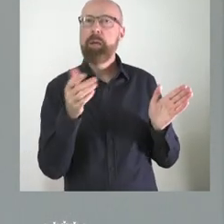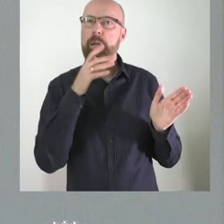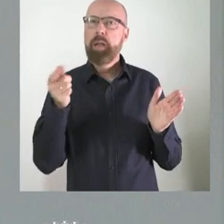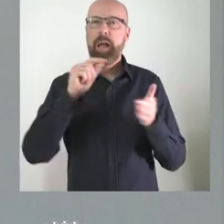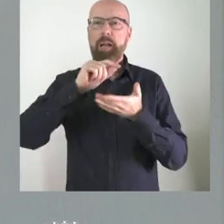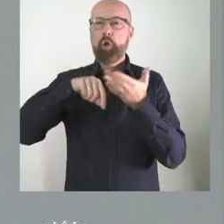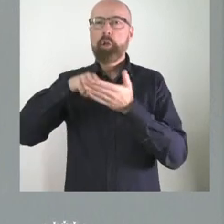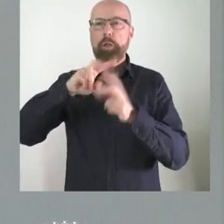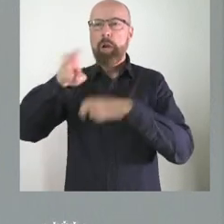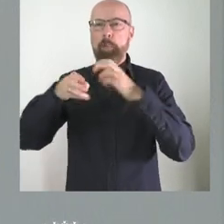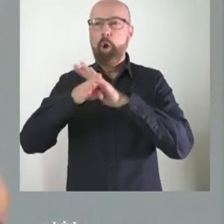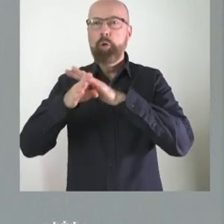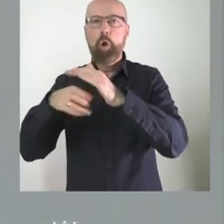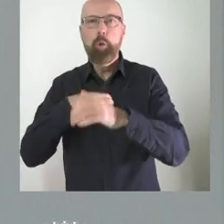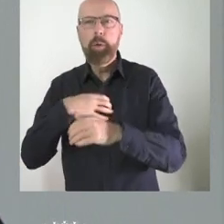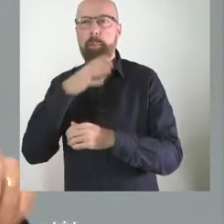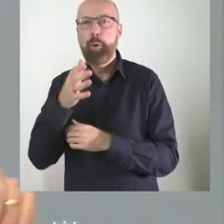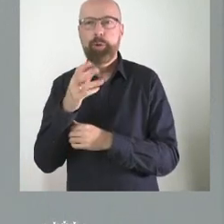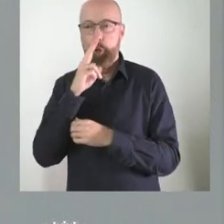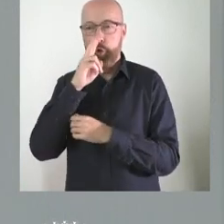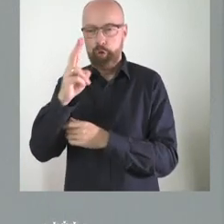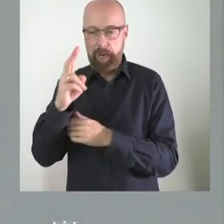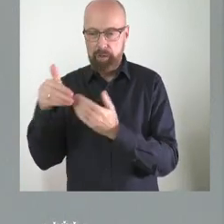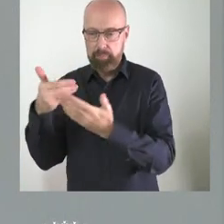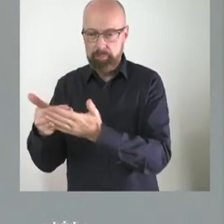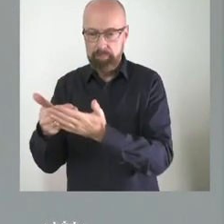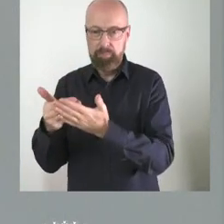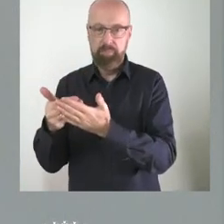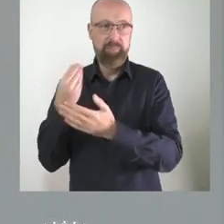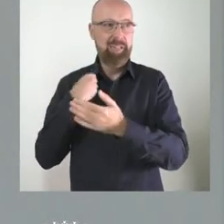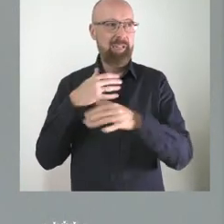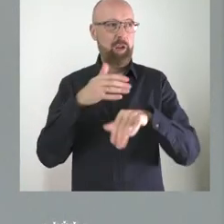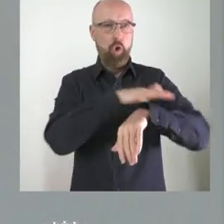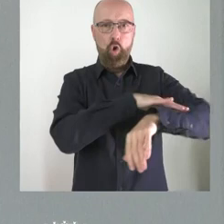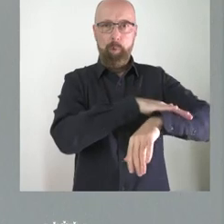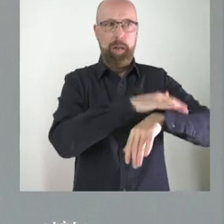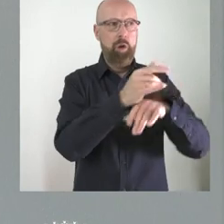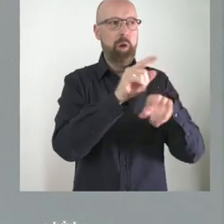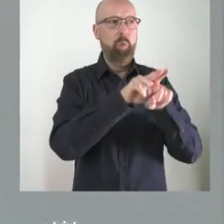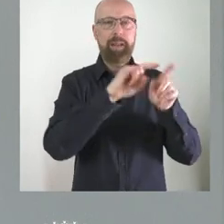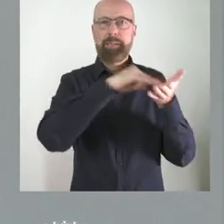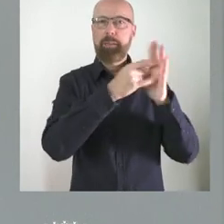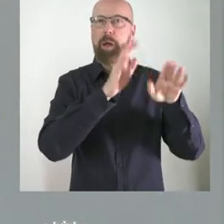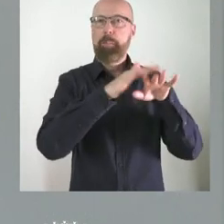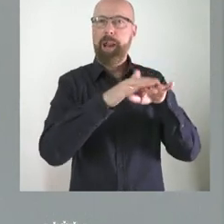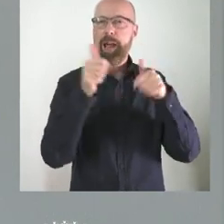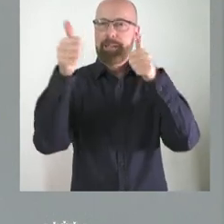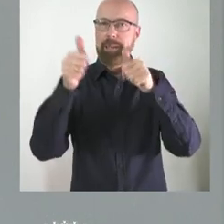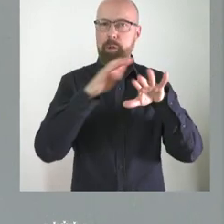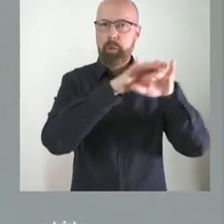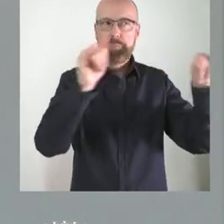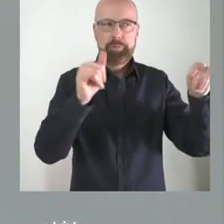dos años después ni siquiera el gobierno haya previsto los mecanismos para que se haya